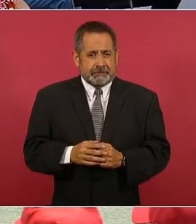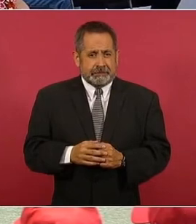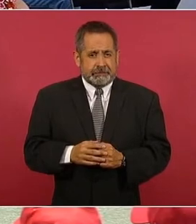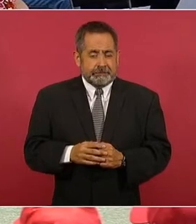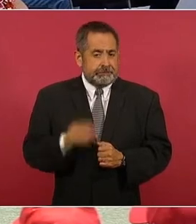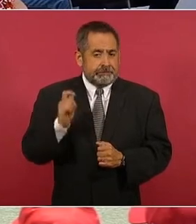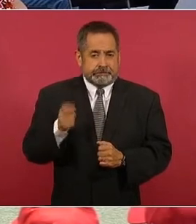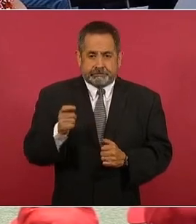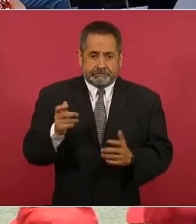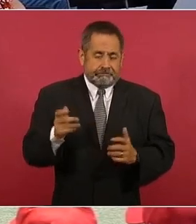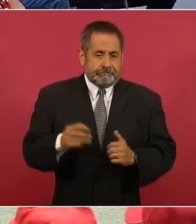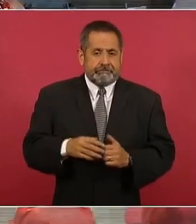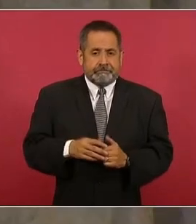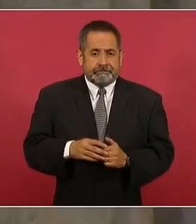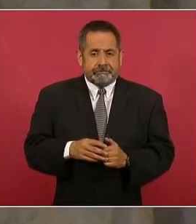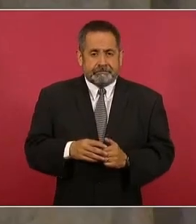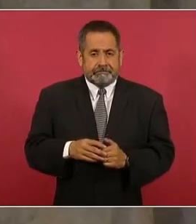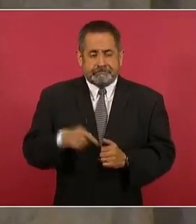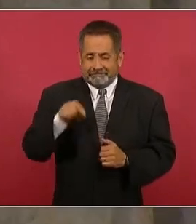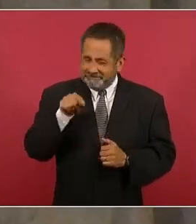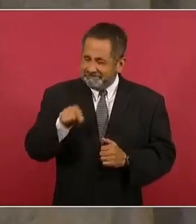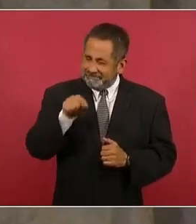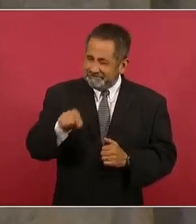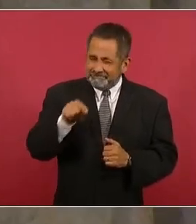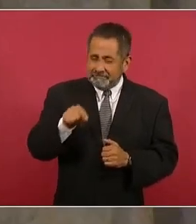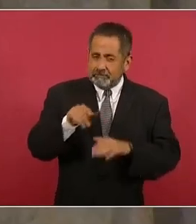De modo que es aquí